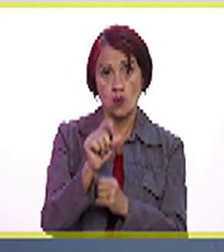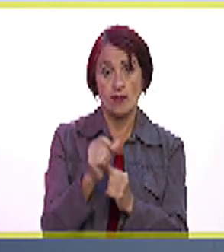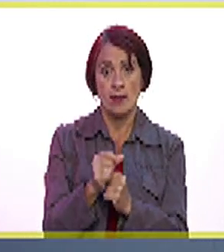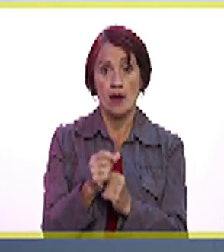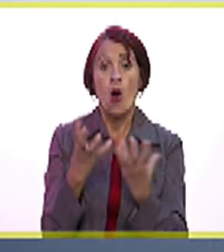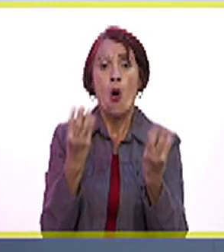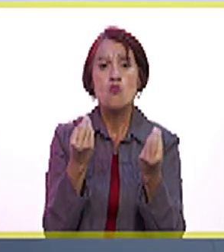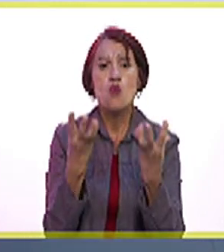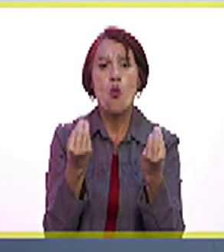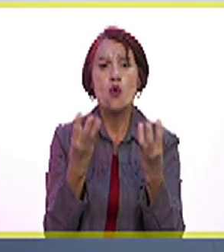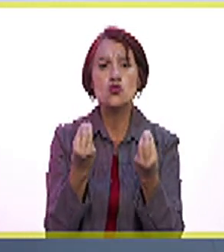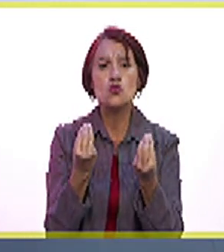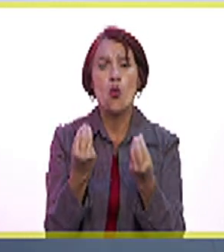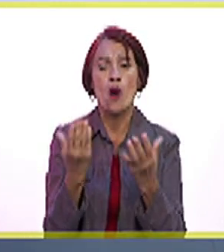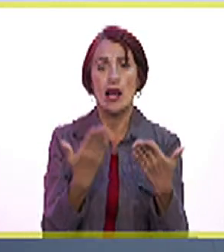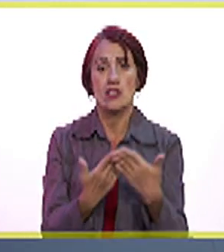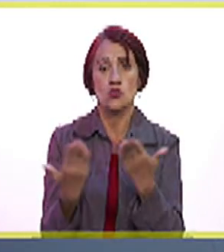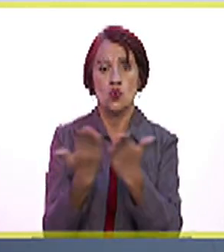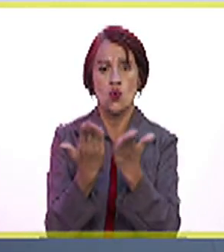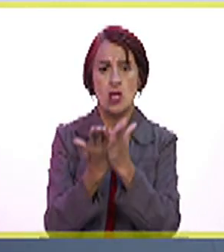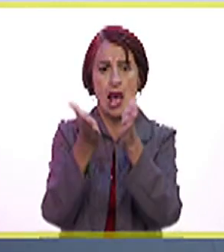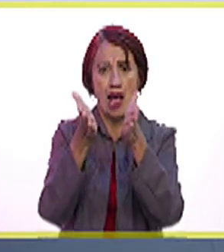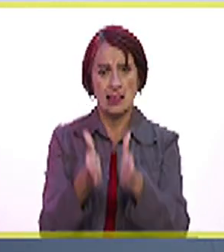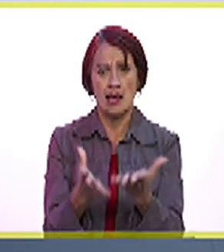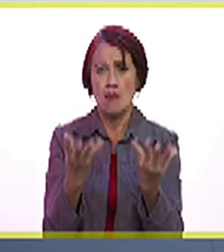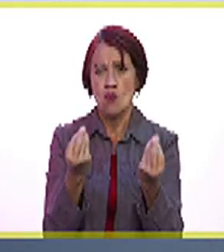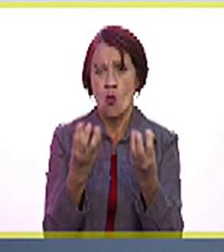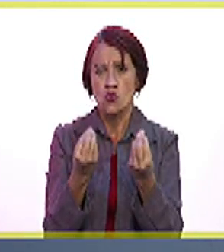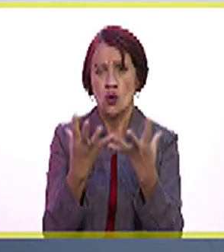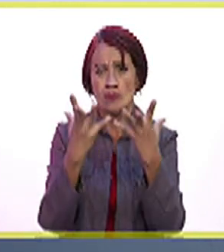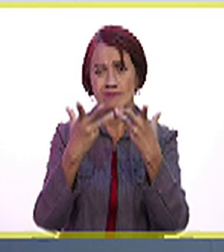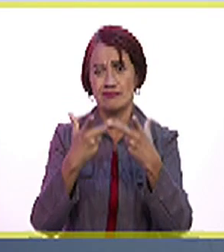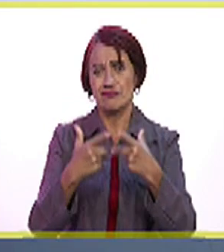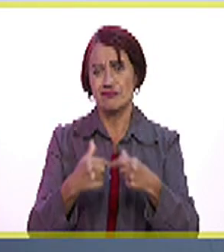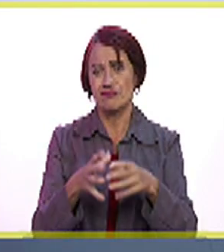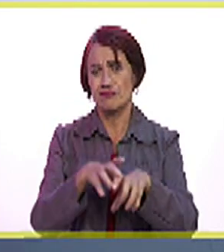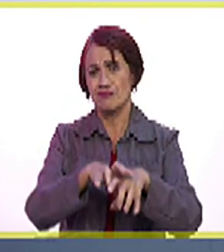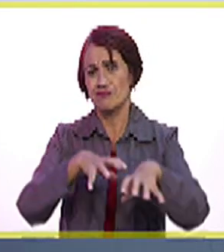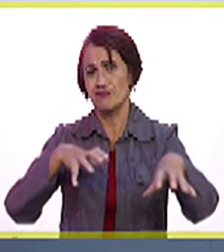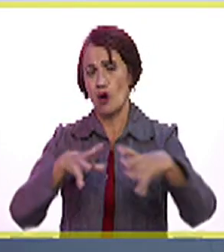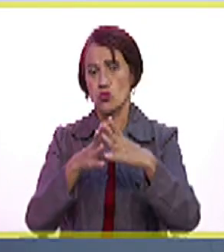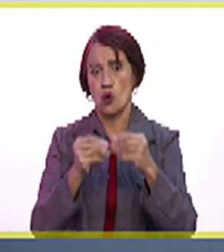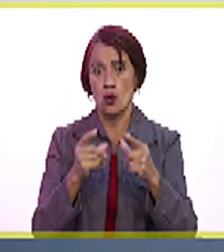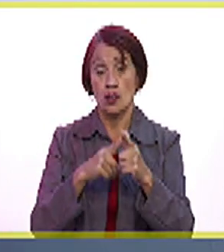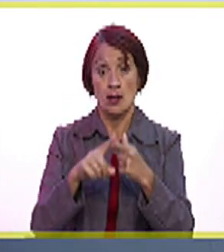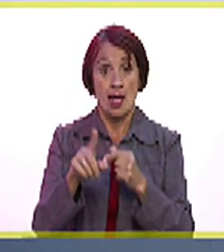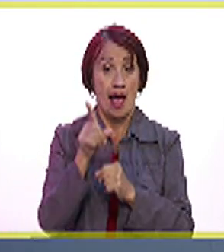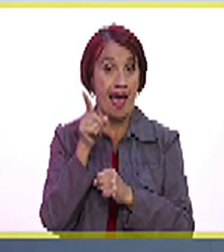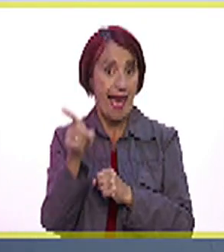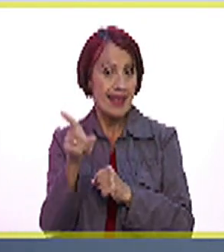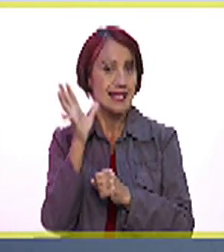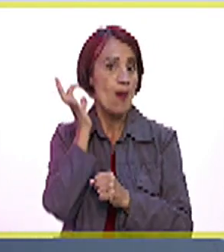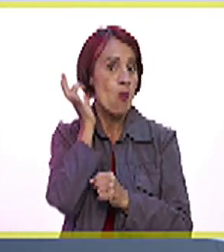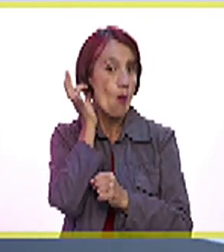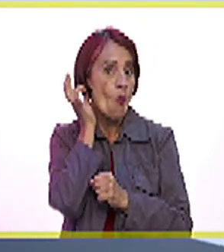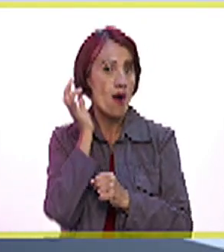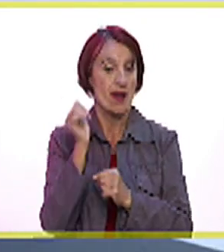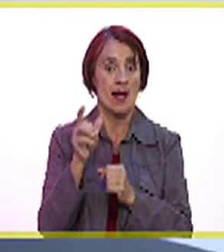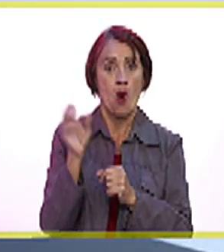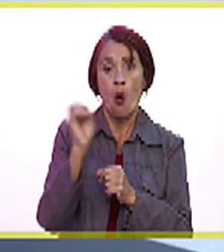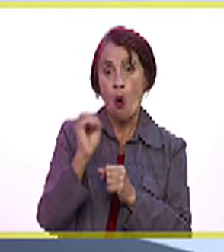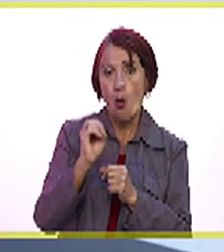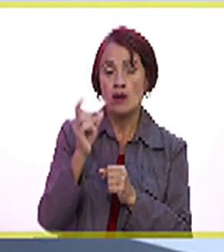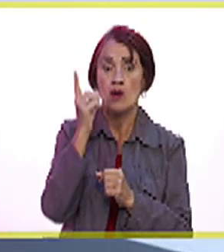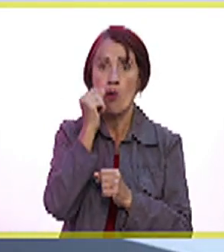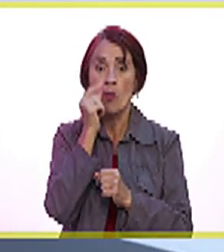muchos estudiantes, son muchos estudiantes, mucha la cantidad como tal. Esa chica o ese chico o los